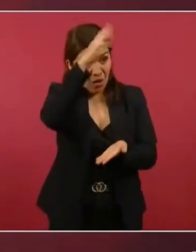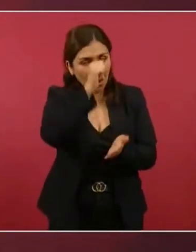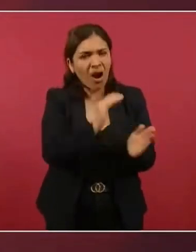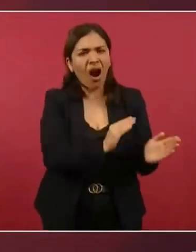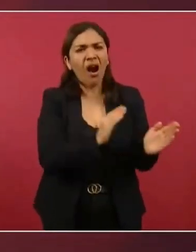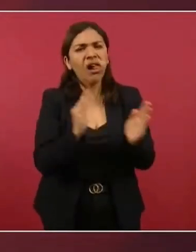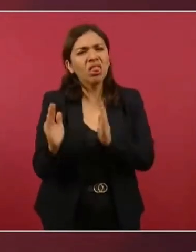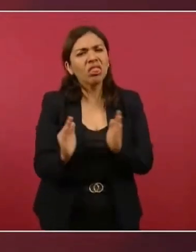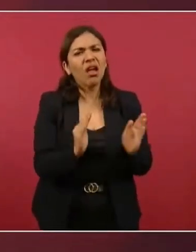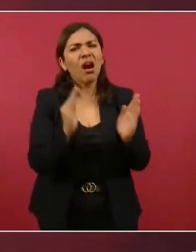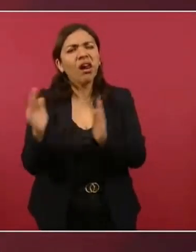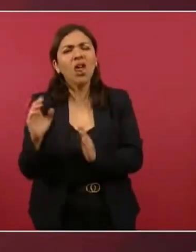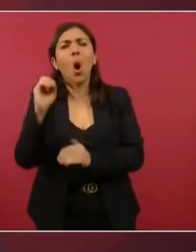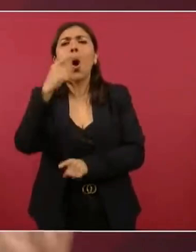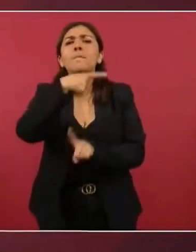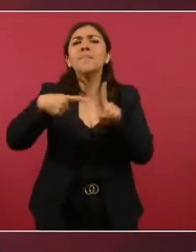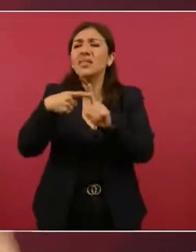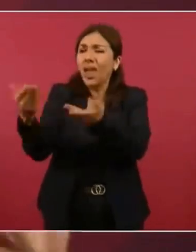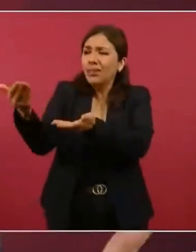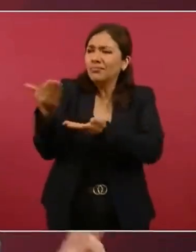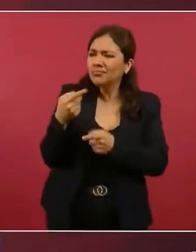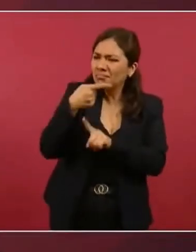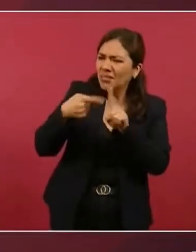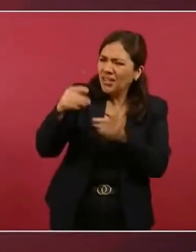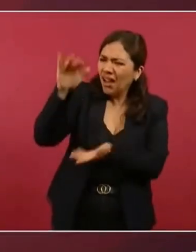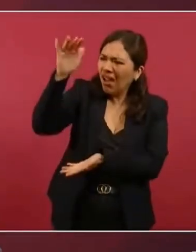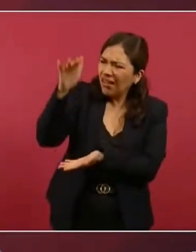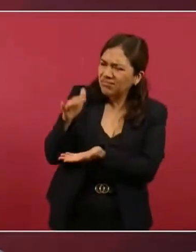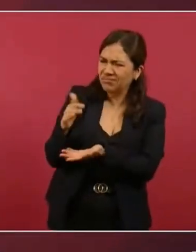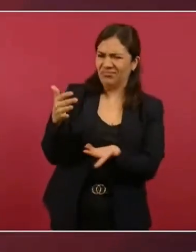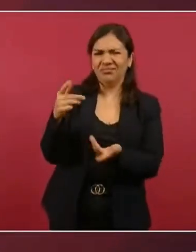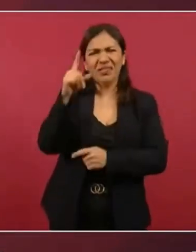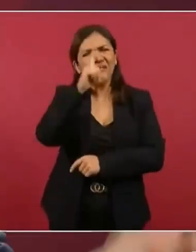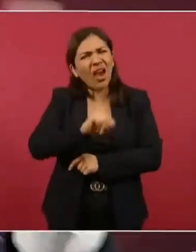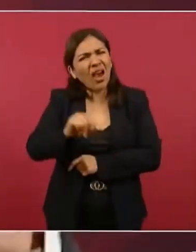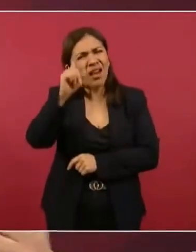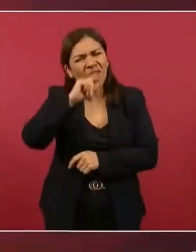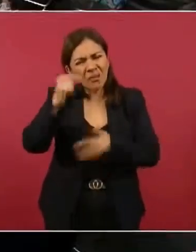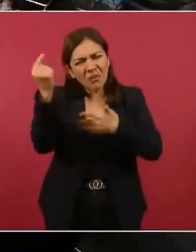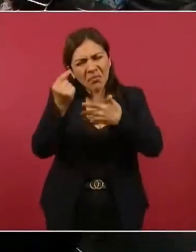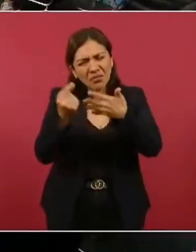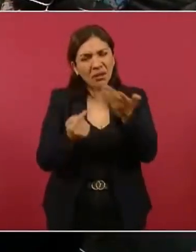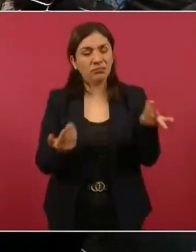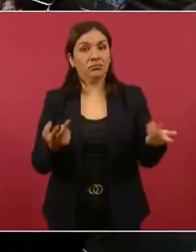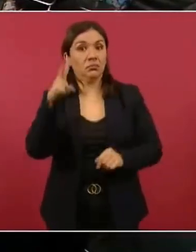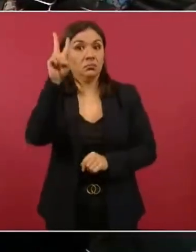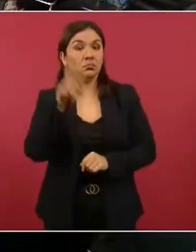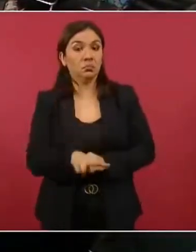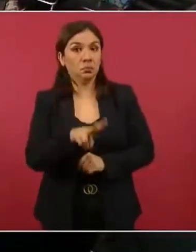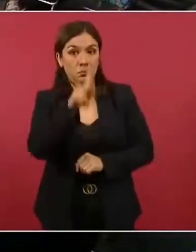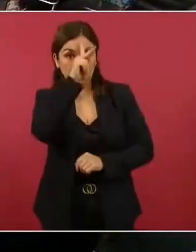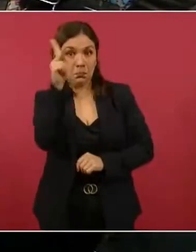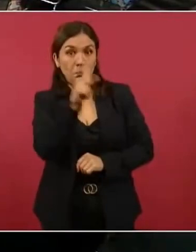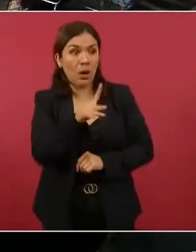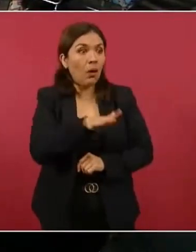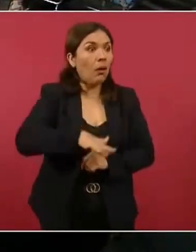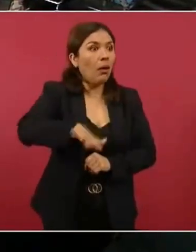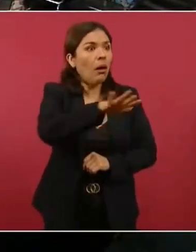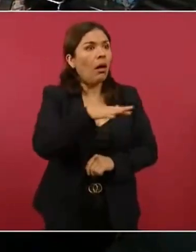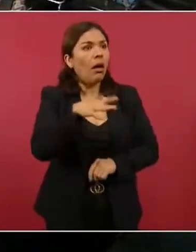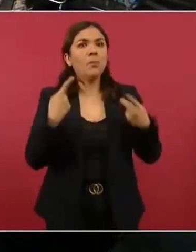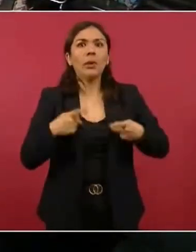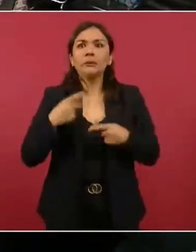entregas parciales, iba fallando en su responsabilidad, afectando obviamente al sector público de